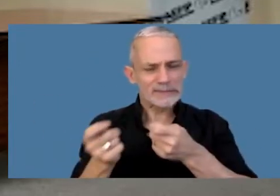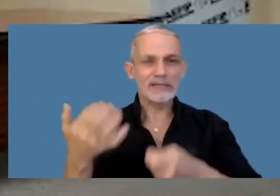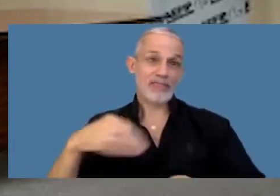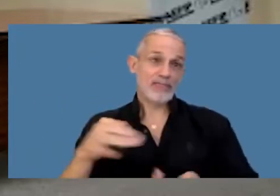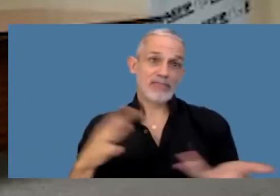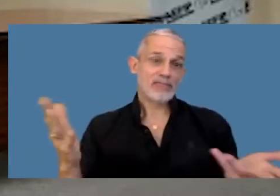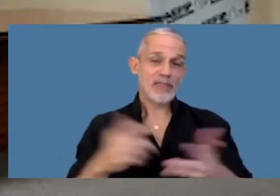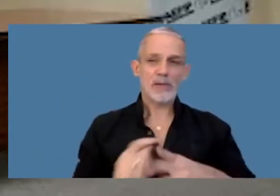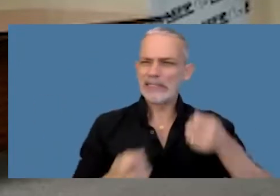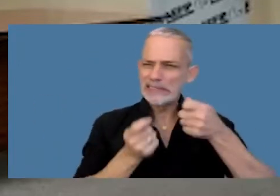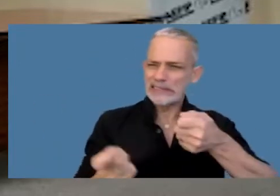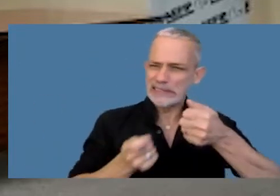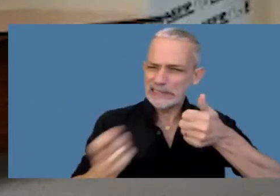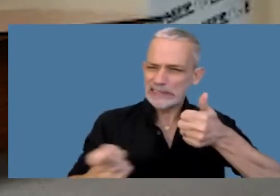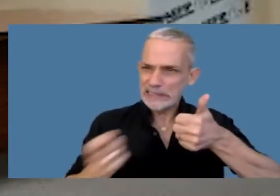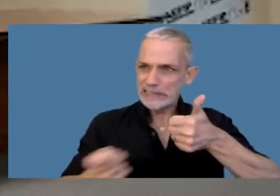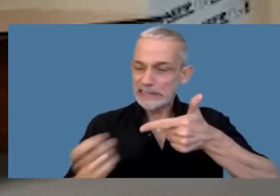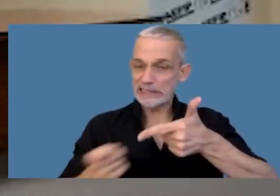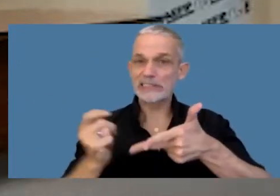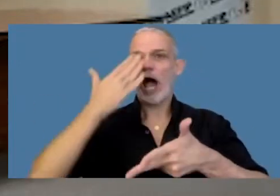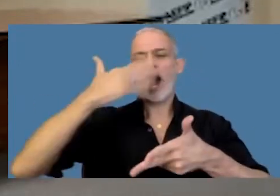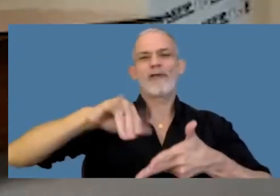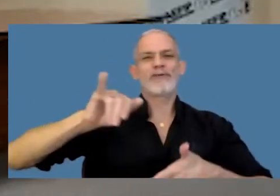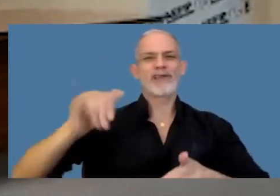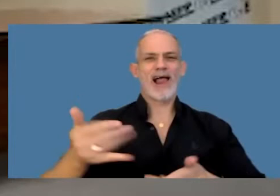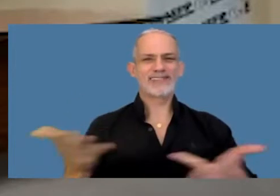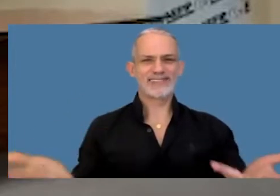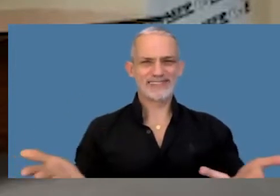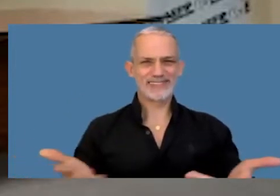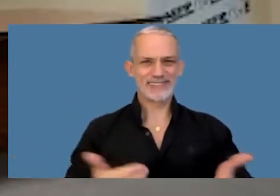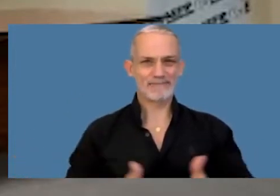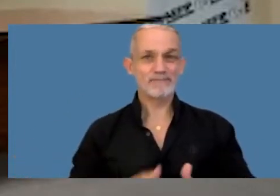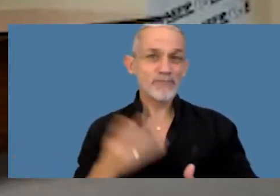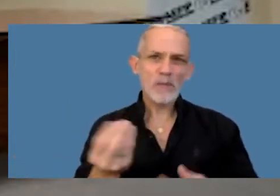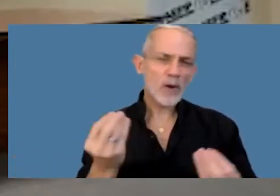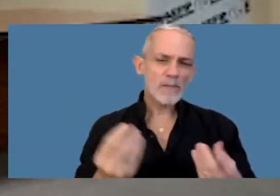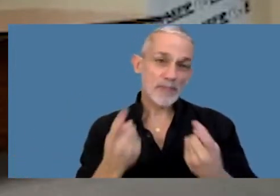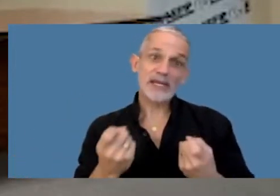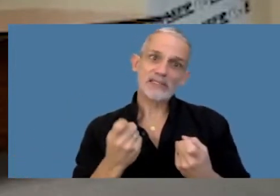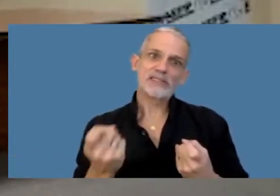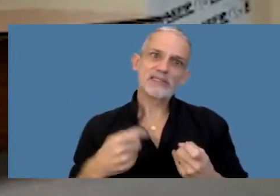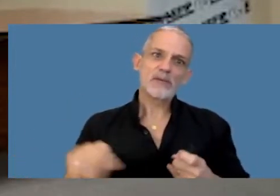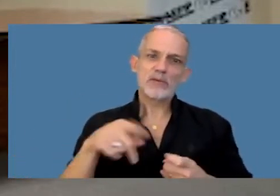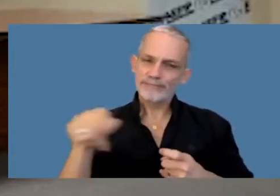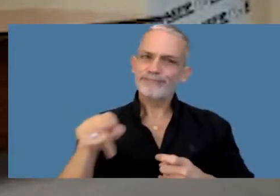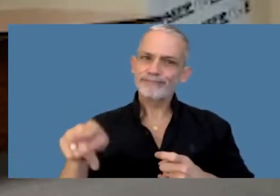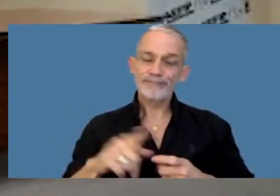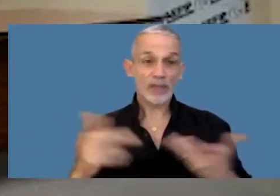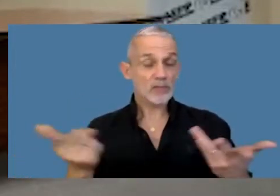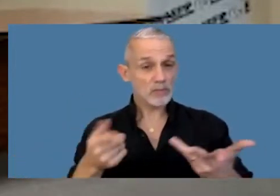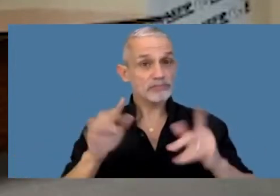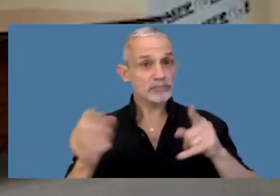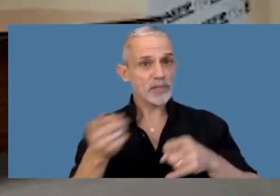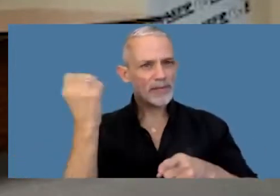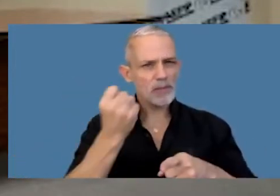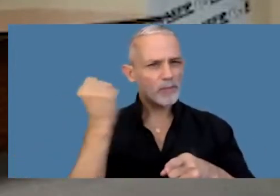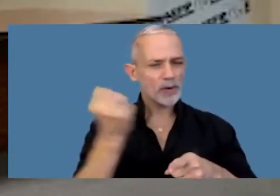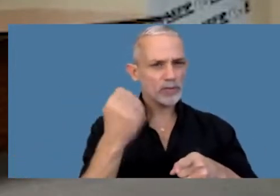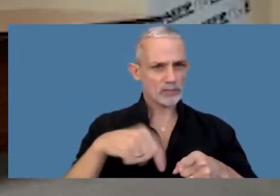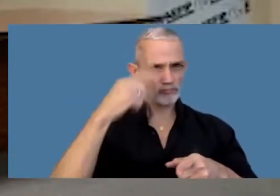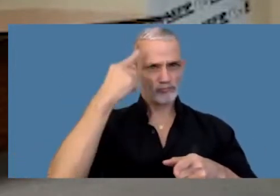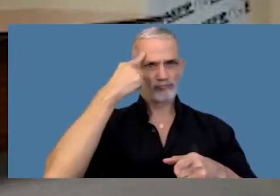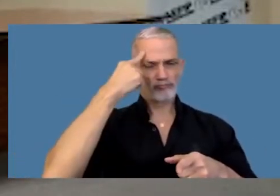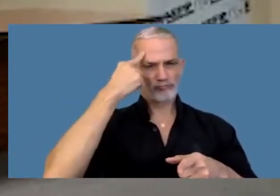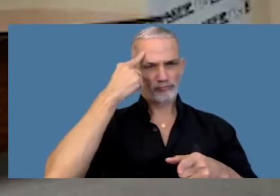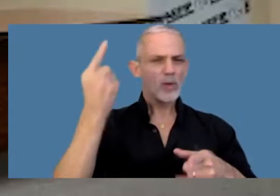cántaro a la fuente hasta que la fuente se rompe, es porque necesita de eso. Pero esto también es importante tenerlo presente a